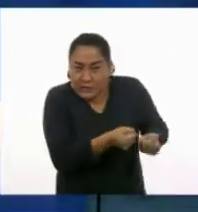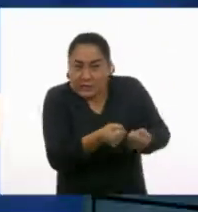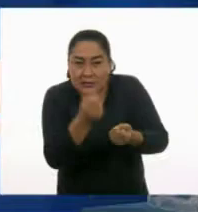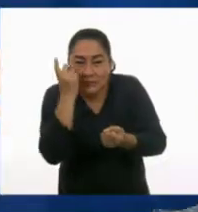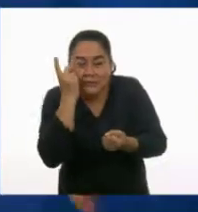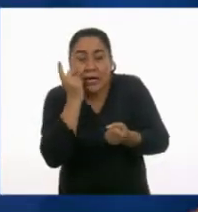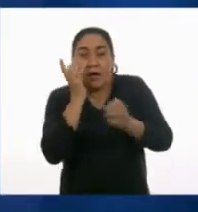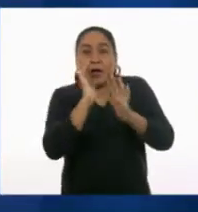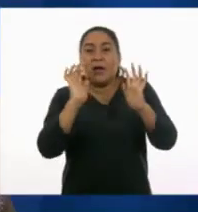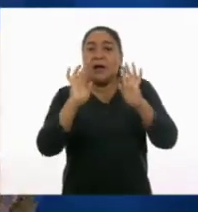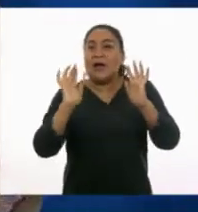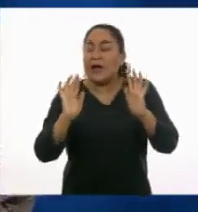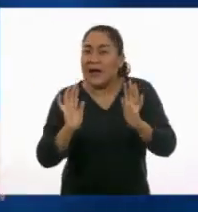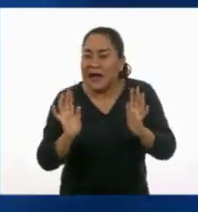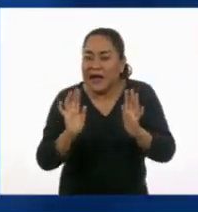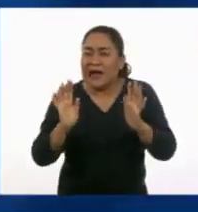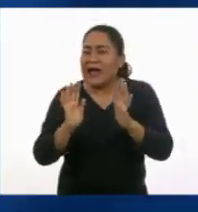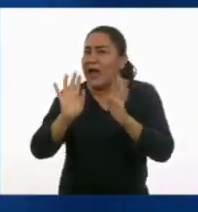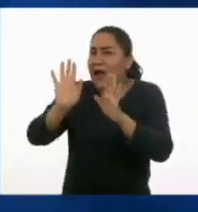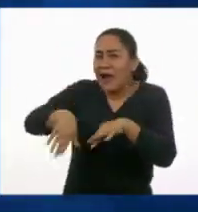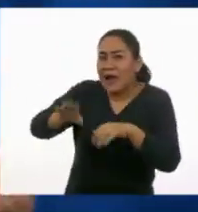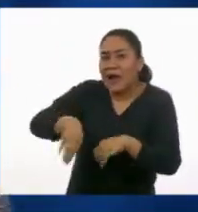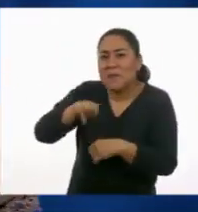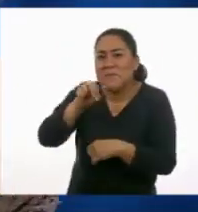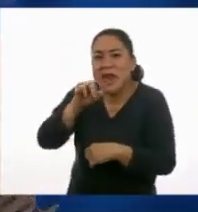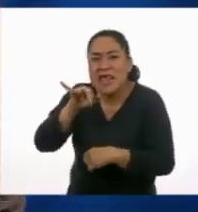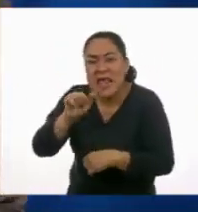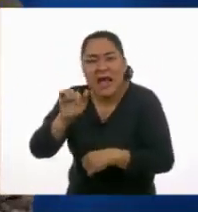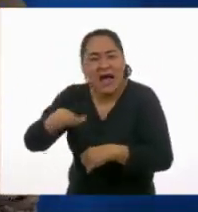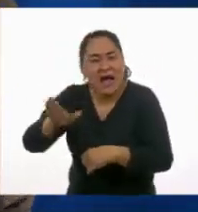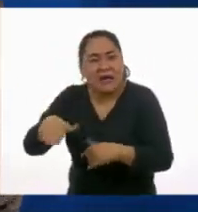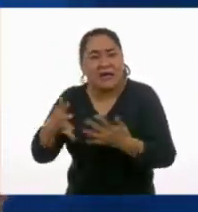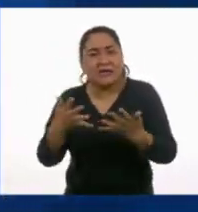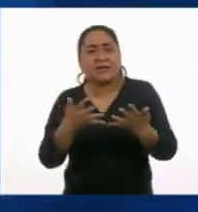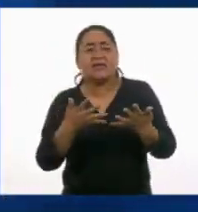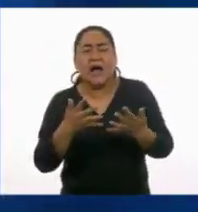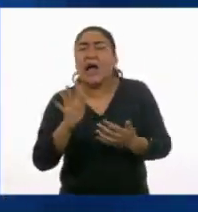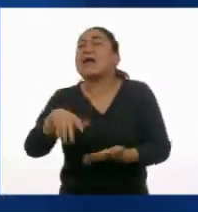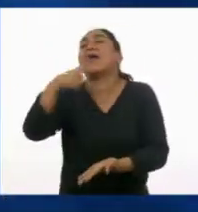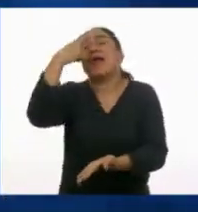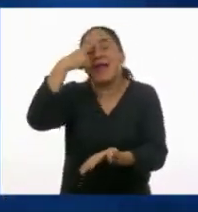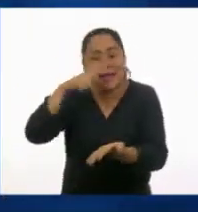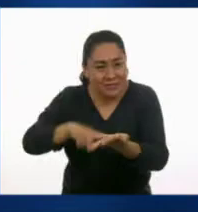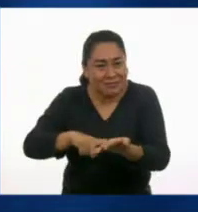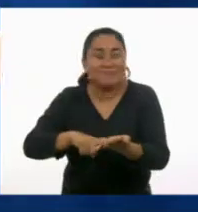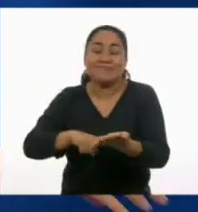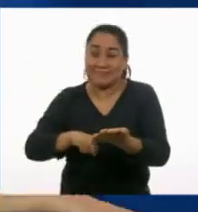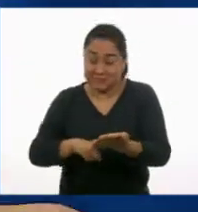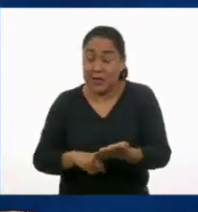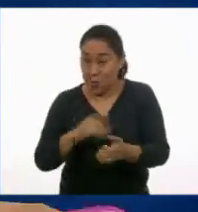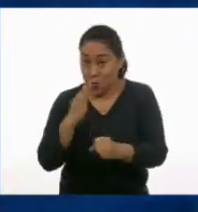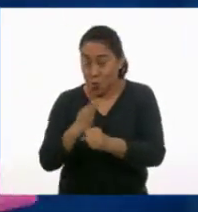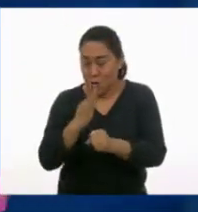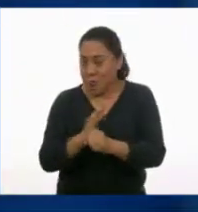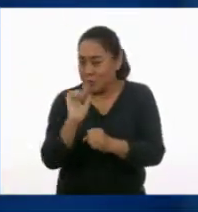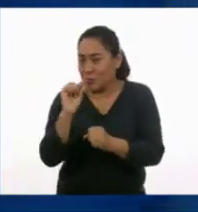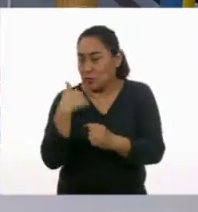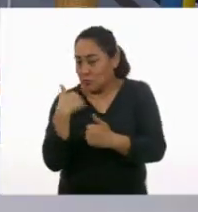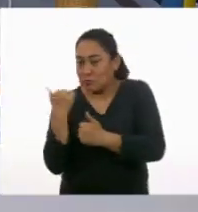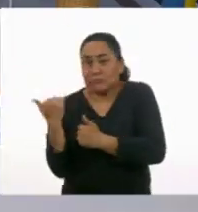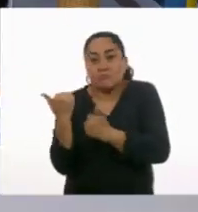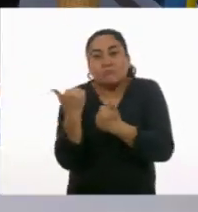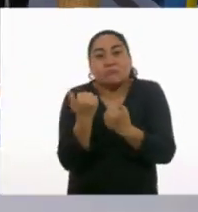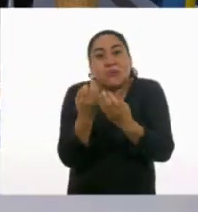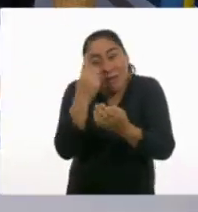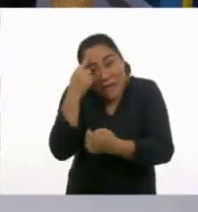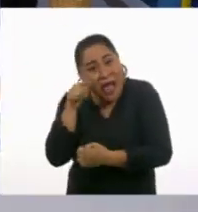favor. María, María, además, ¿qué crees? Que te traje algo, María. ¿A